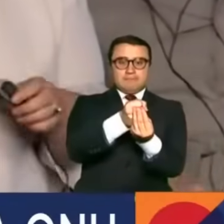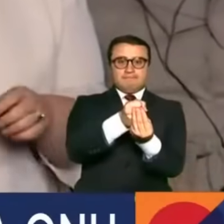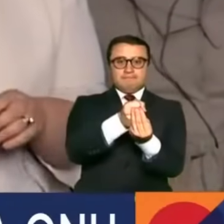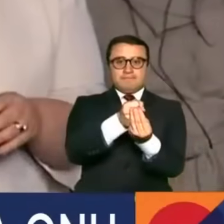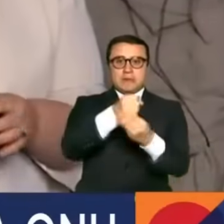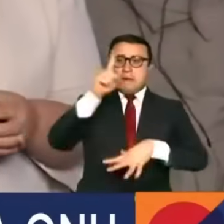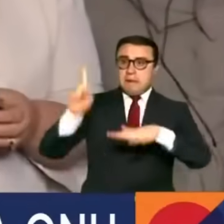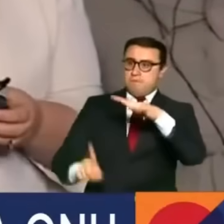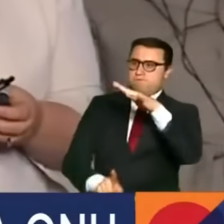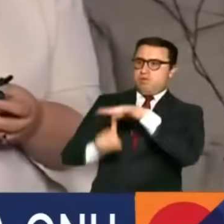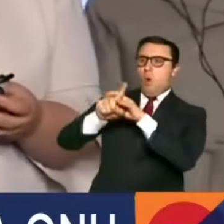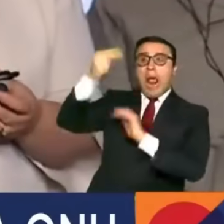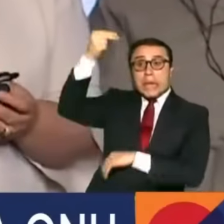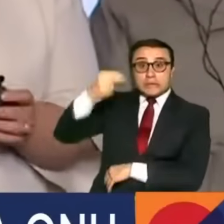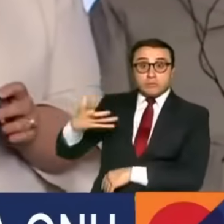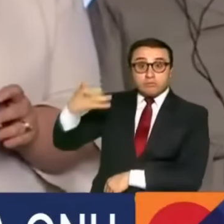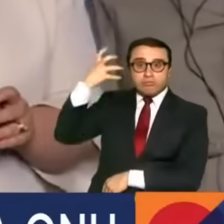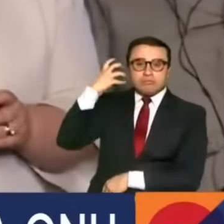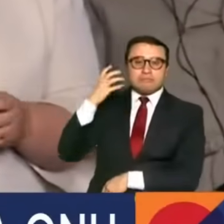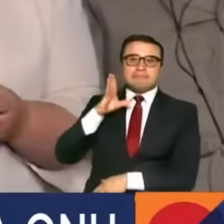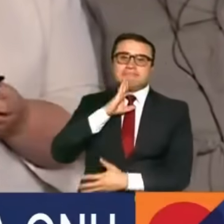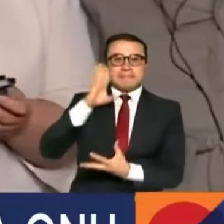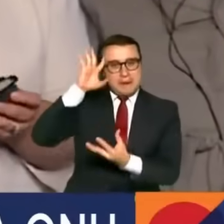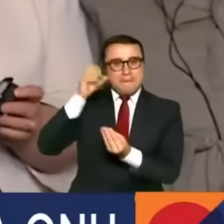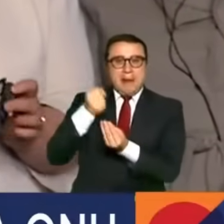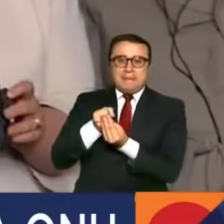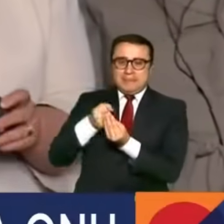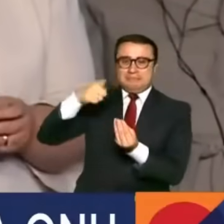unos orígenes históricos que es el paramilitarismo.